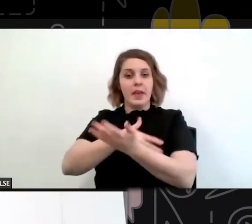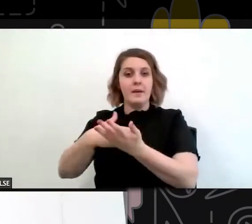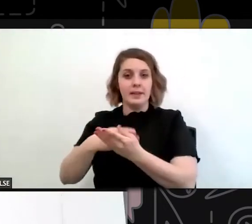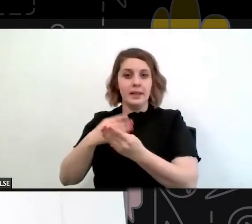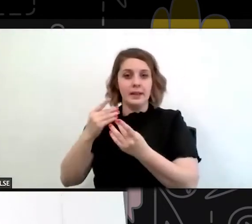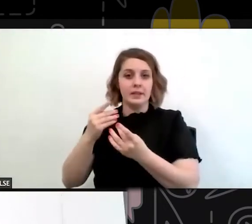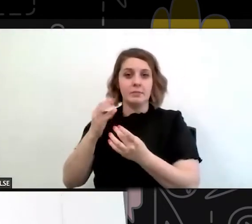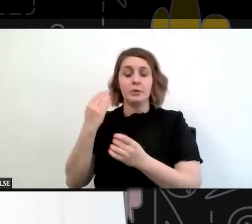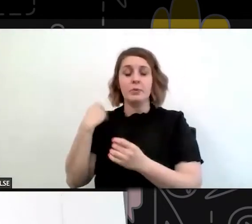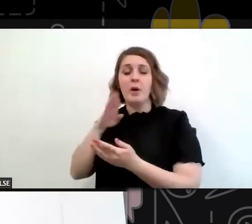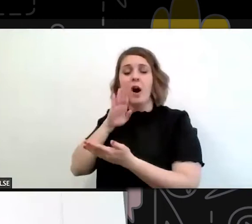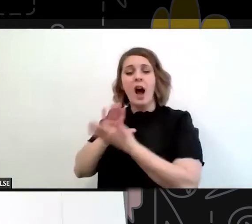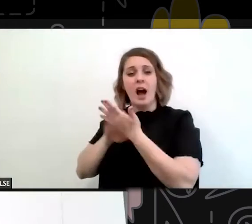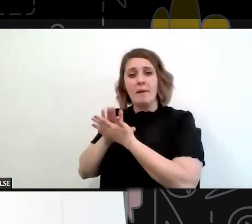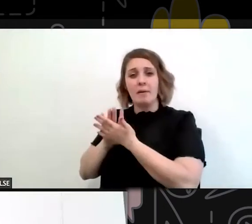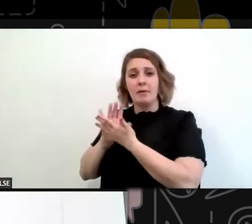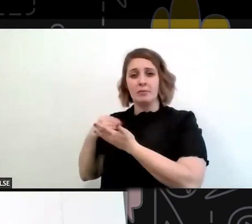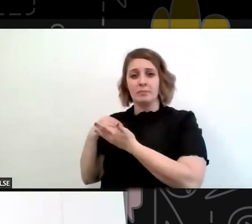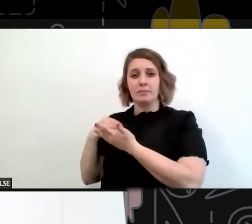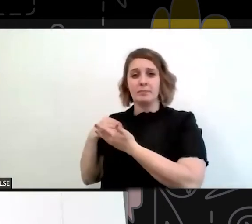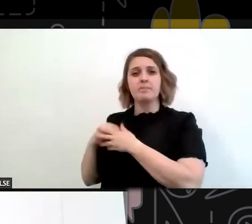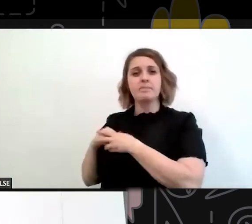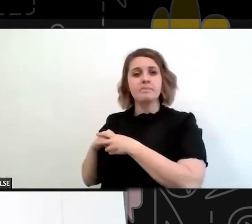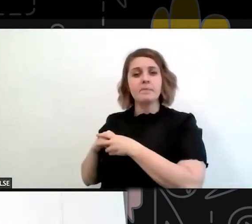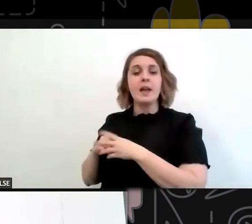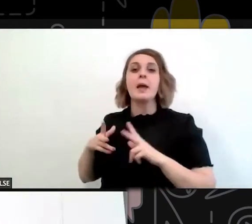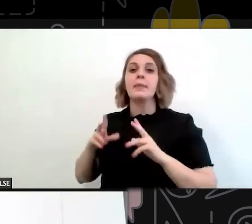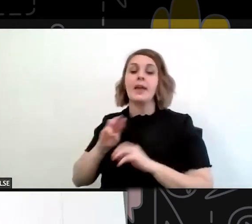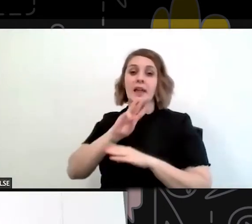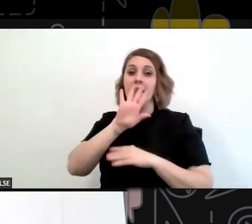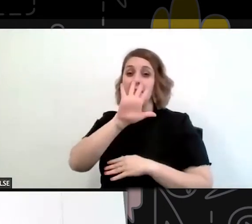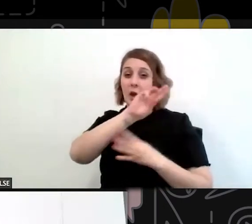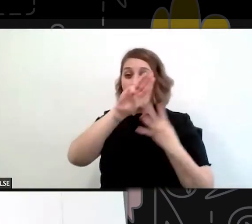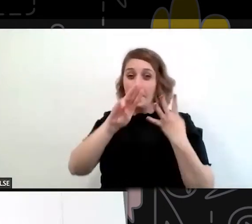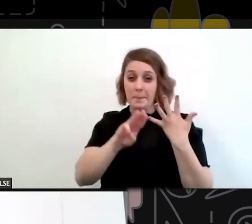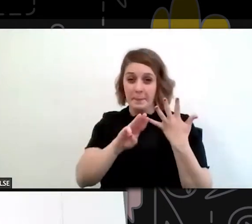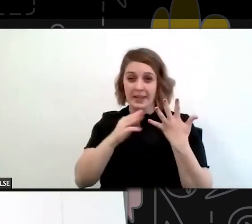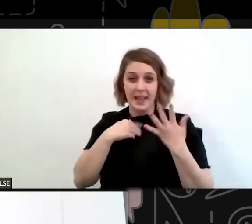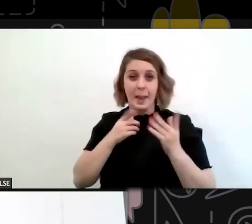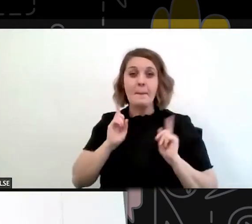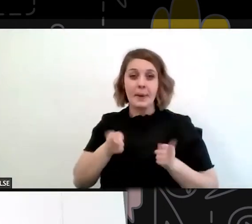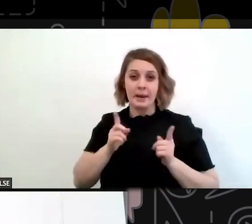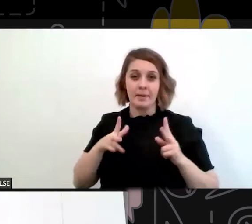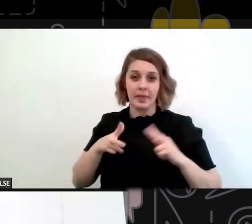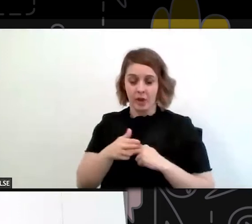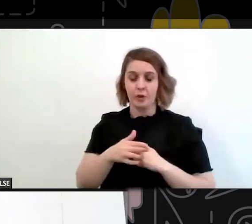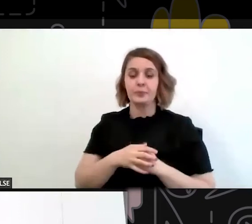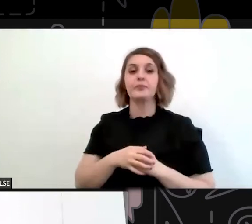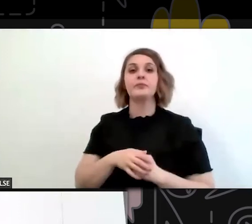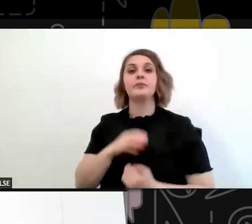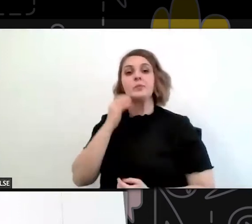conectado con lo que decíamos antes de las 5 P's en prevención, impulsar y desarrollar el interés y el desarrollo en la